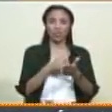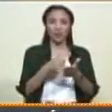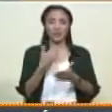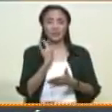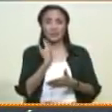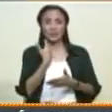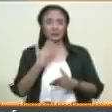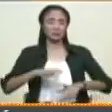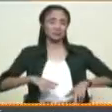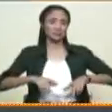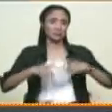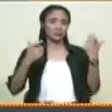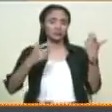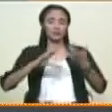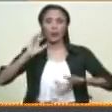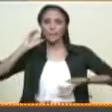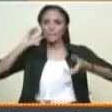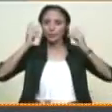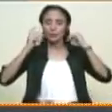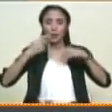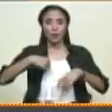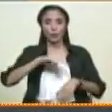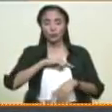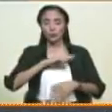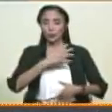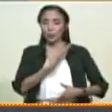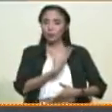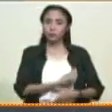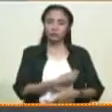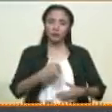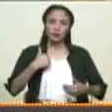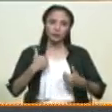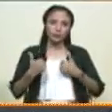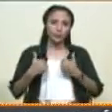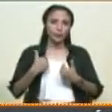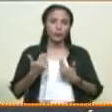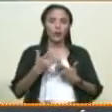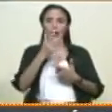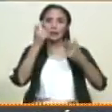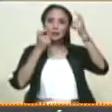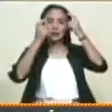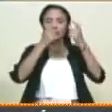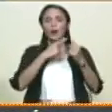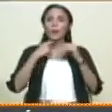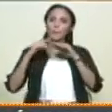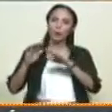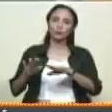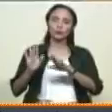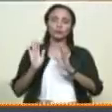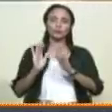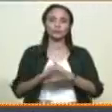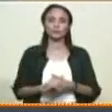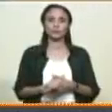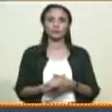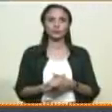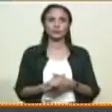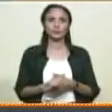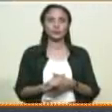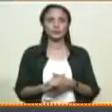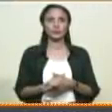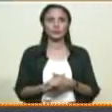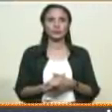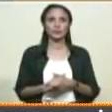el desastre para nosotros, que ha significado no tener a Hugo Chávez presente todos los días. Físicamente digo,